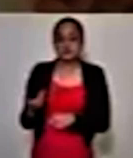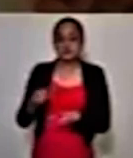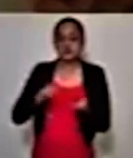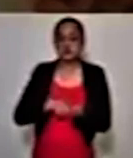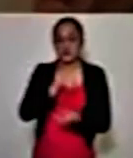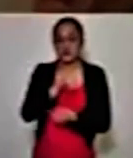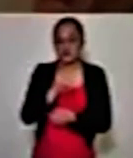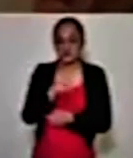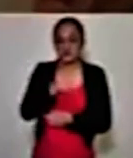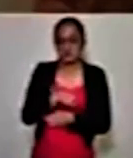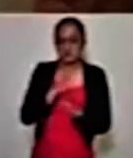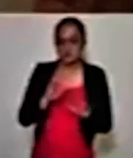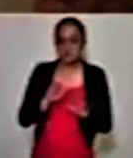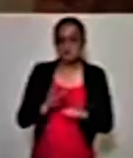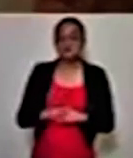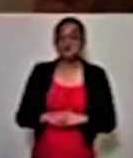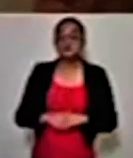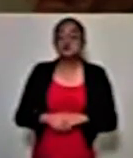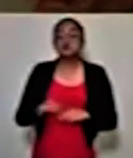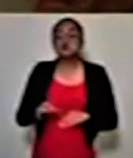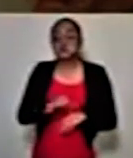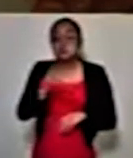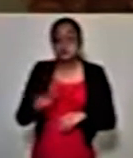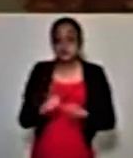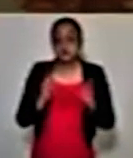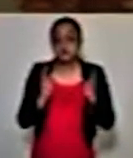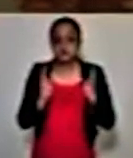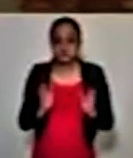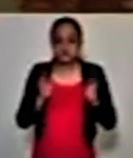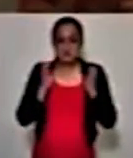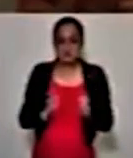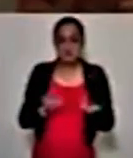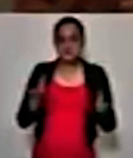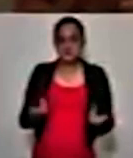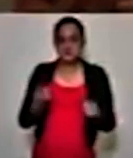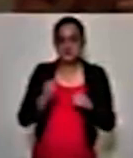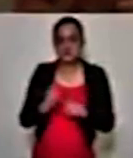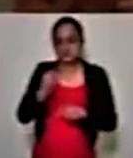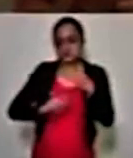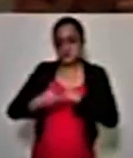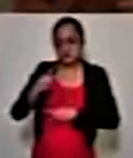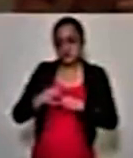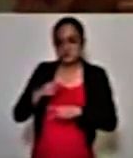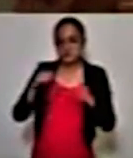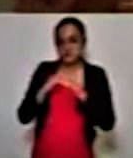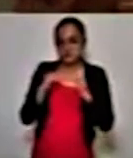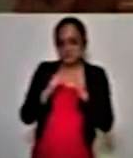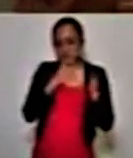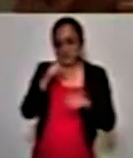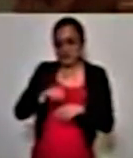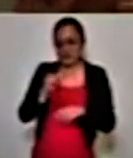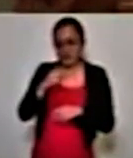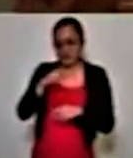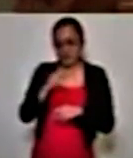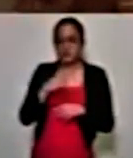del propio IMSS. Y después estará efectivamente aquí en Casaguayo para que